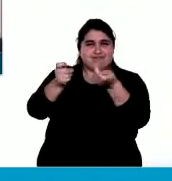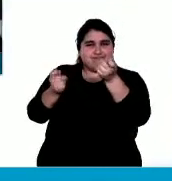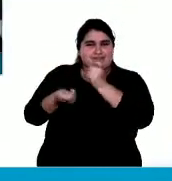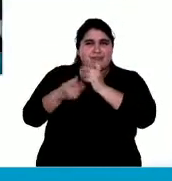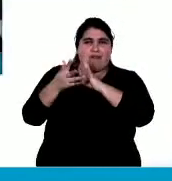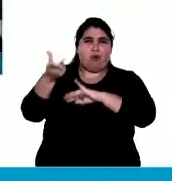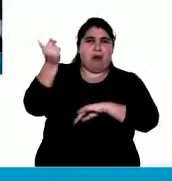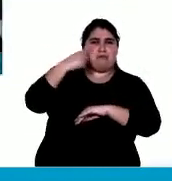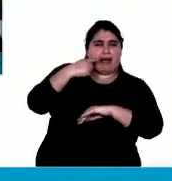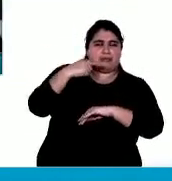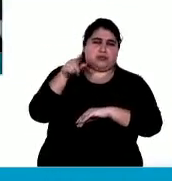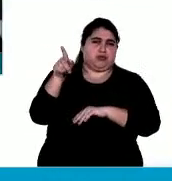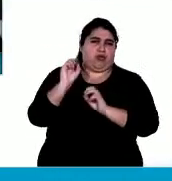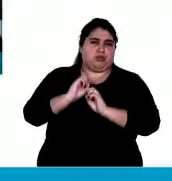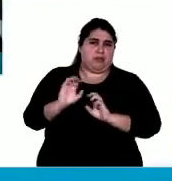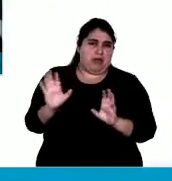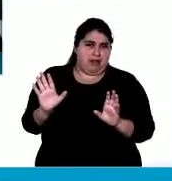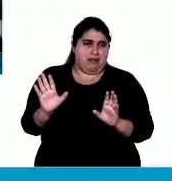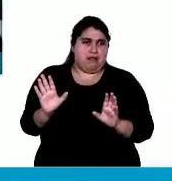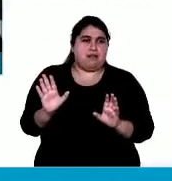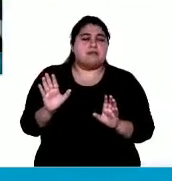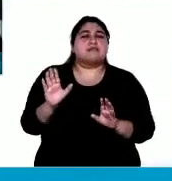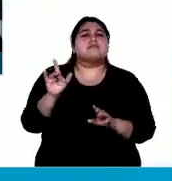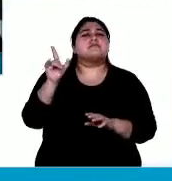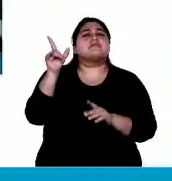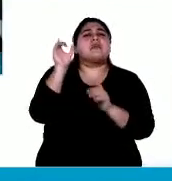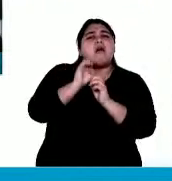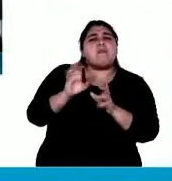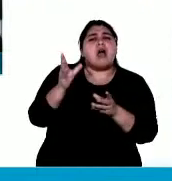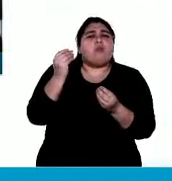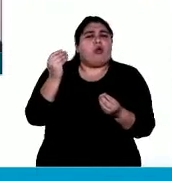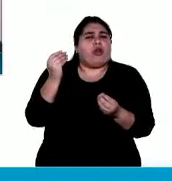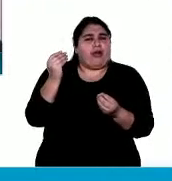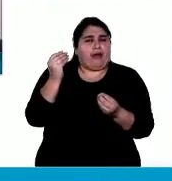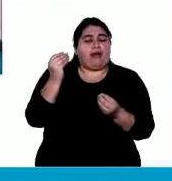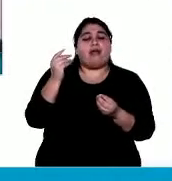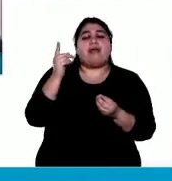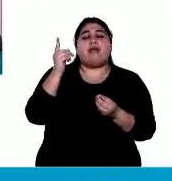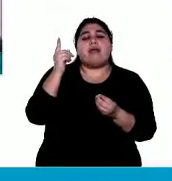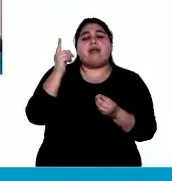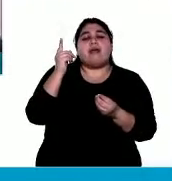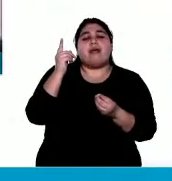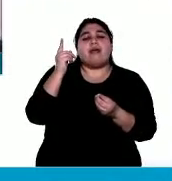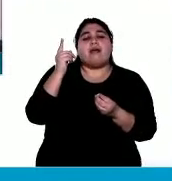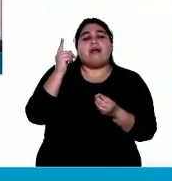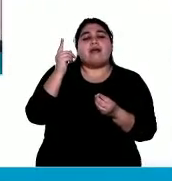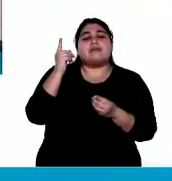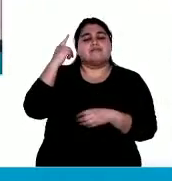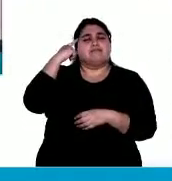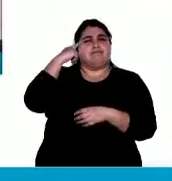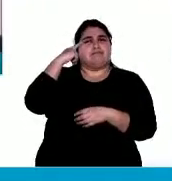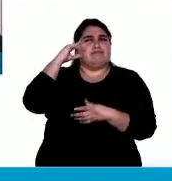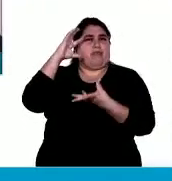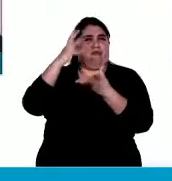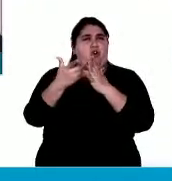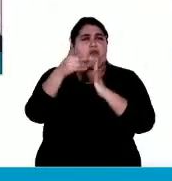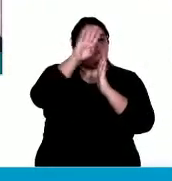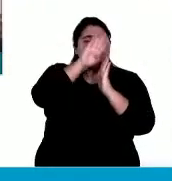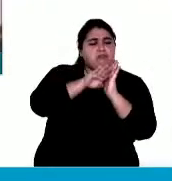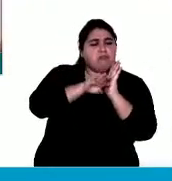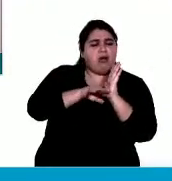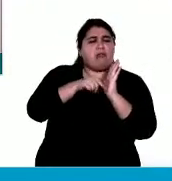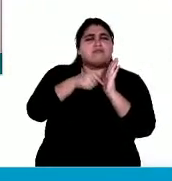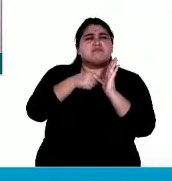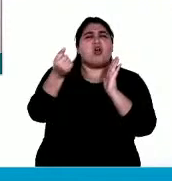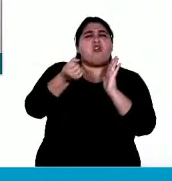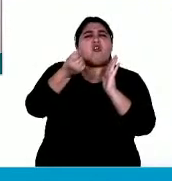totalmente inoportuna. Y digo inoportuna tomando en cuenta cuál es el orden de prioridades que nos